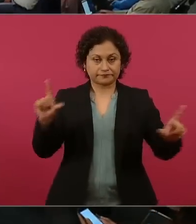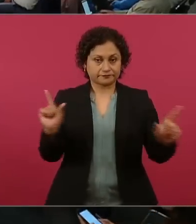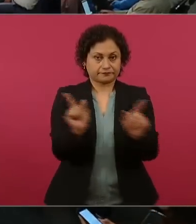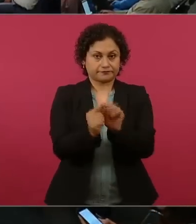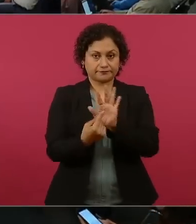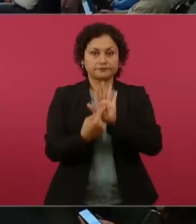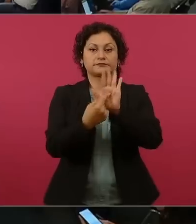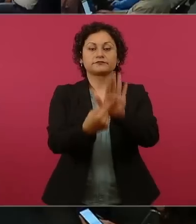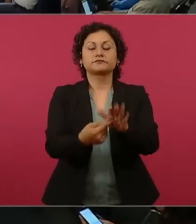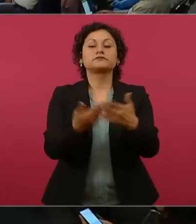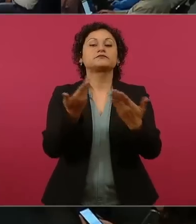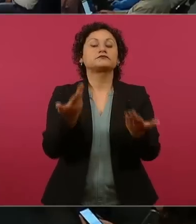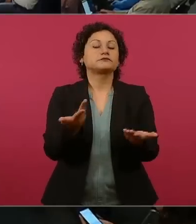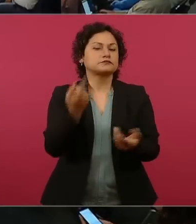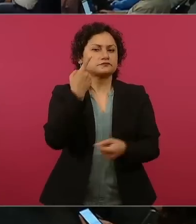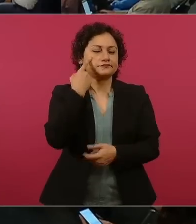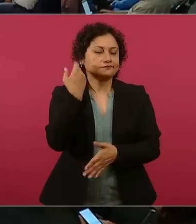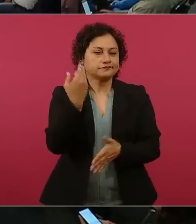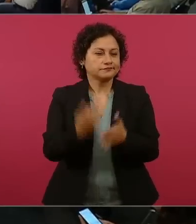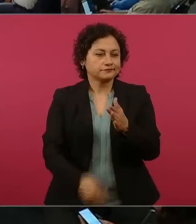Faltan, por ejemplo,